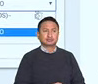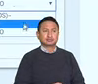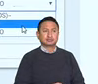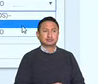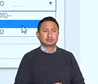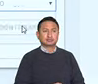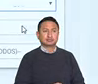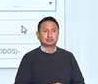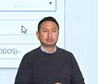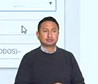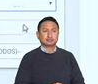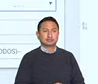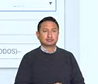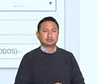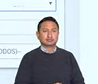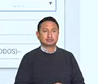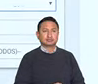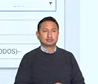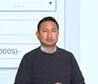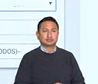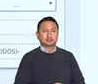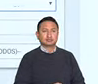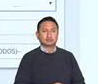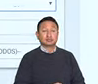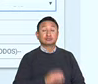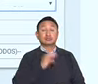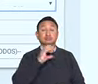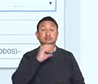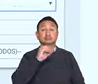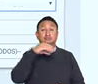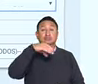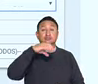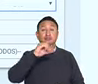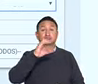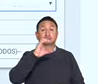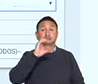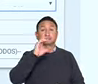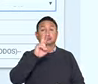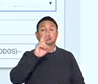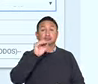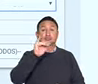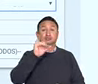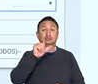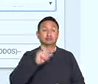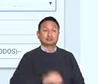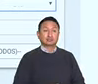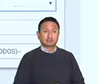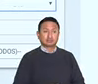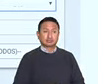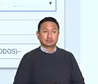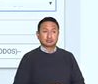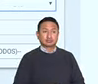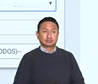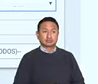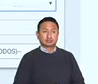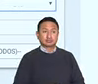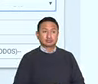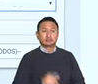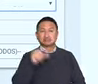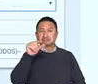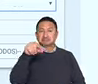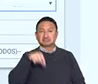ratito. Santo Domingo de los Áchilas, vamos a la Concordia. Un segundo nada más. Ahí está. Esto es